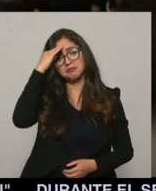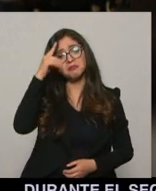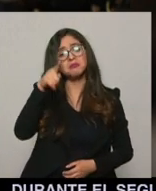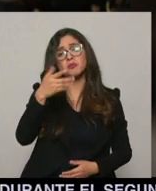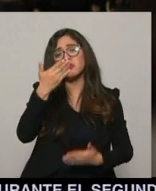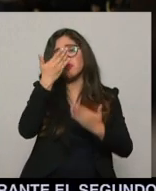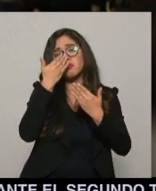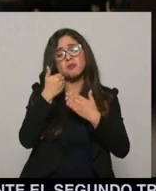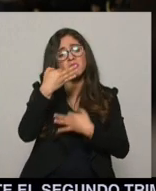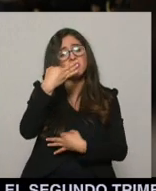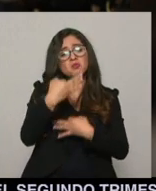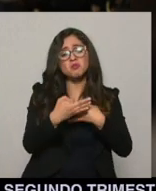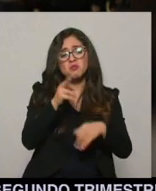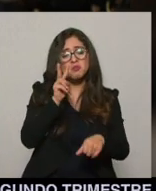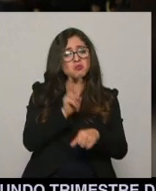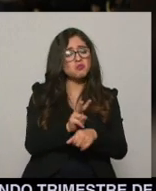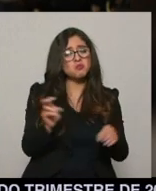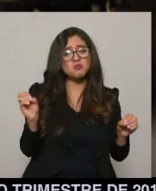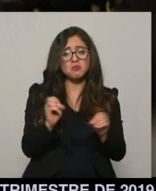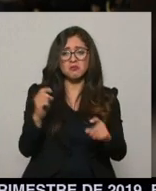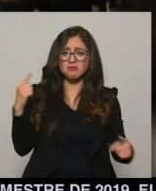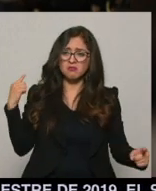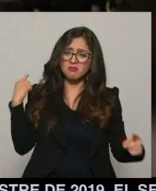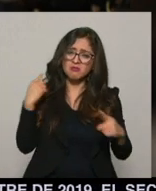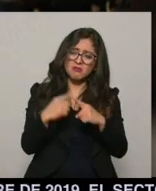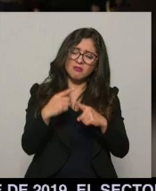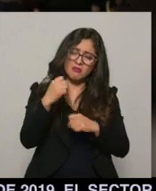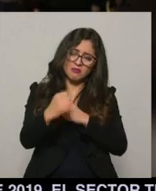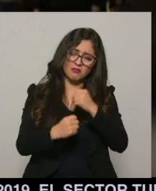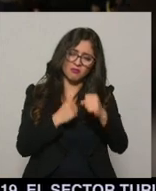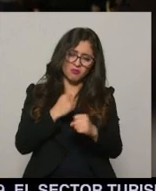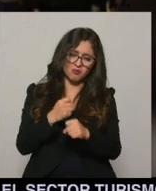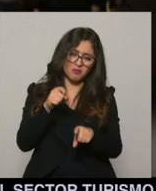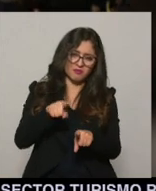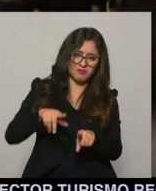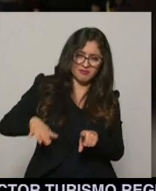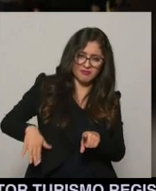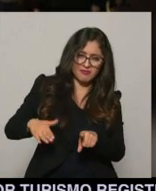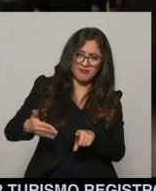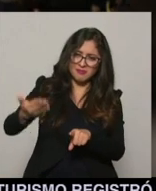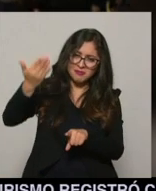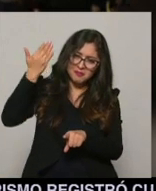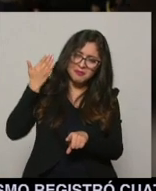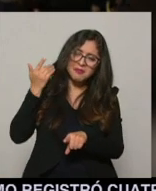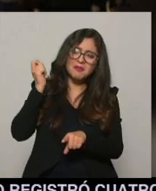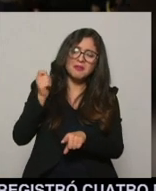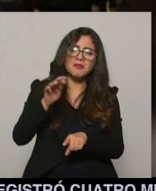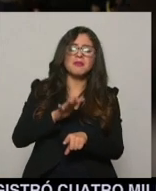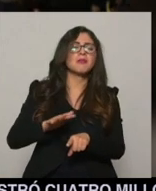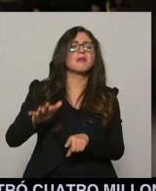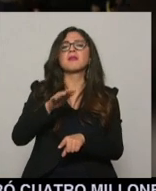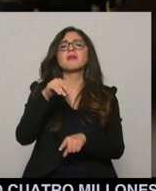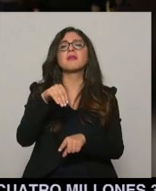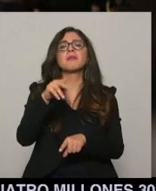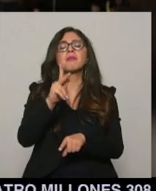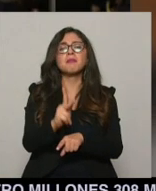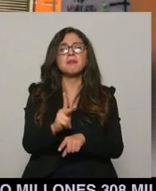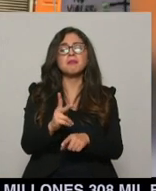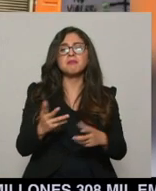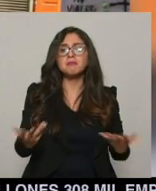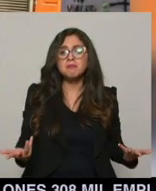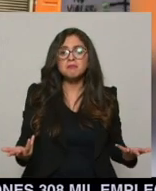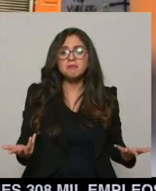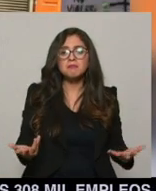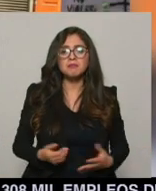Mucha impunidad desde hace muchos años. Ahorita que mencionabas, por ejemplo, lo que pasó con esta persona en el MP, pues